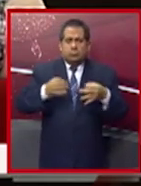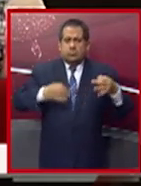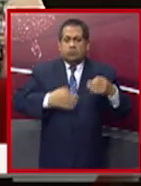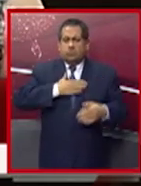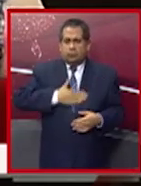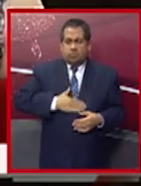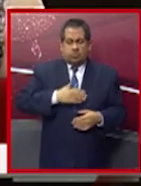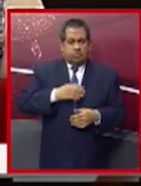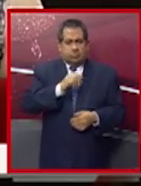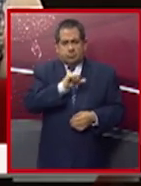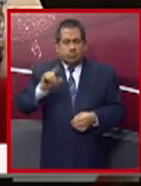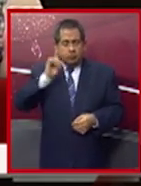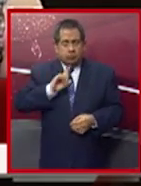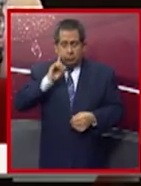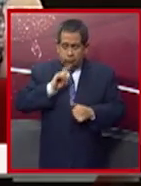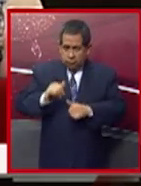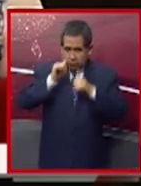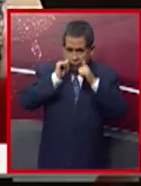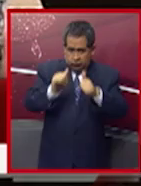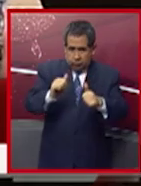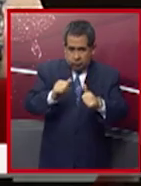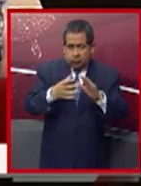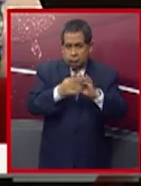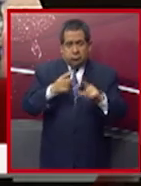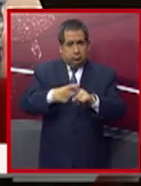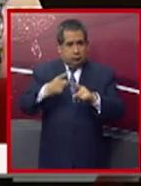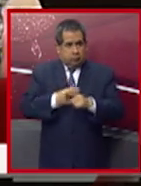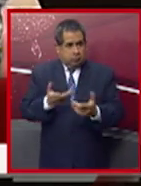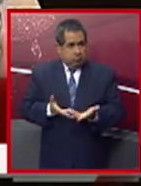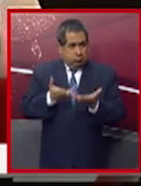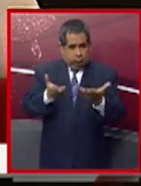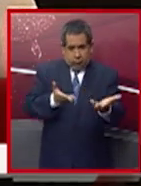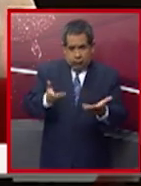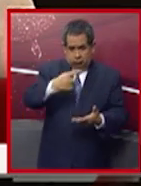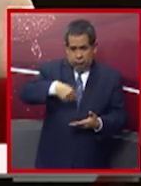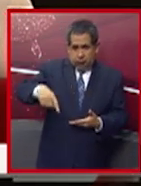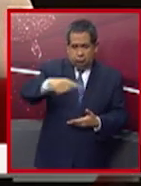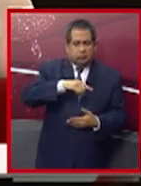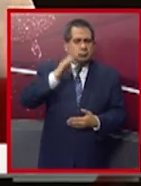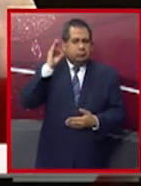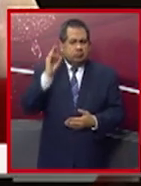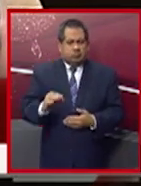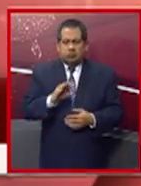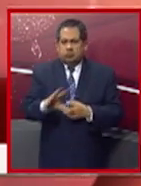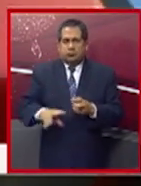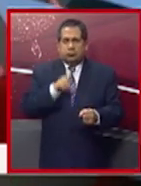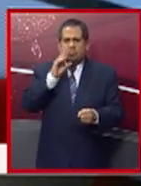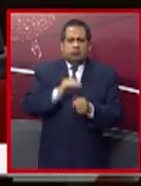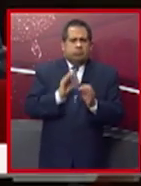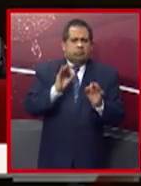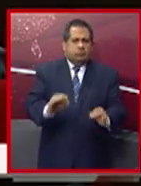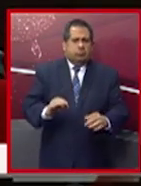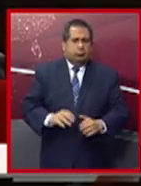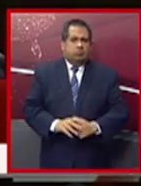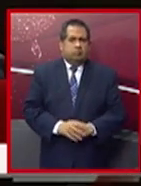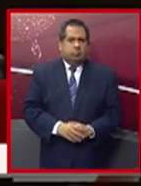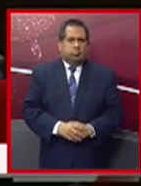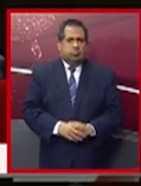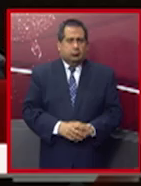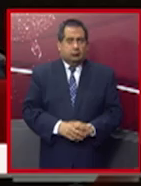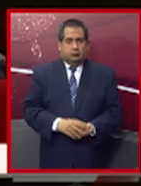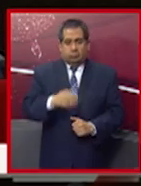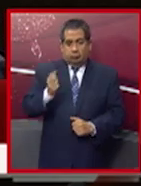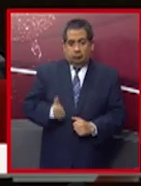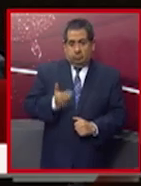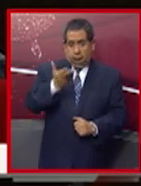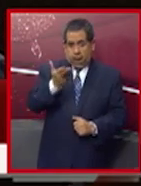justicia para las mujeres y que los servicios que se brinden en estas sean integrales. Por eso les